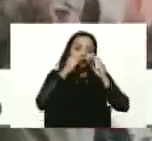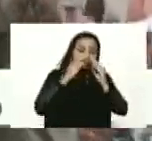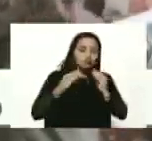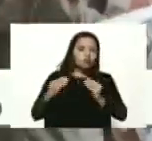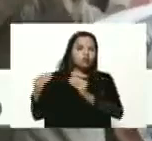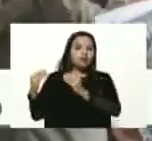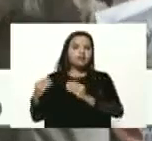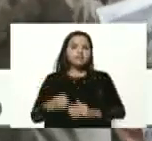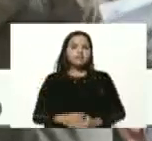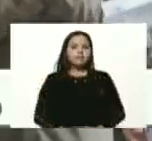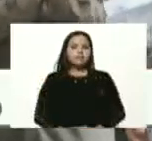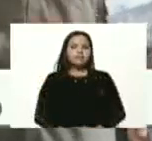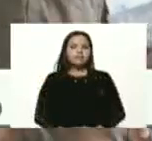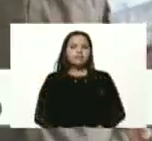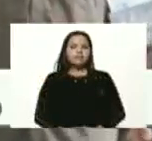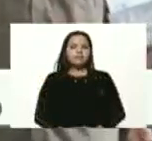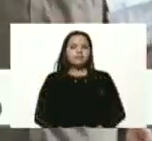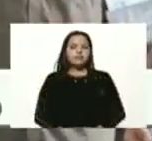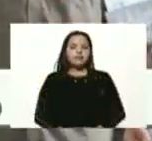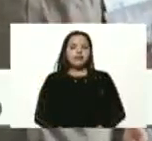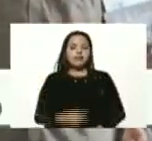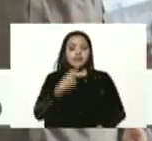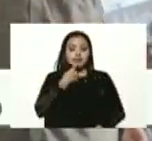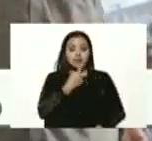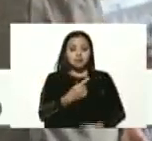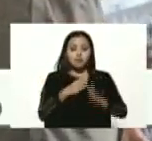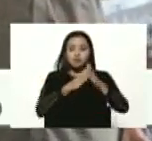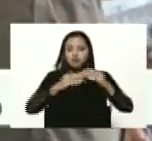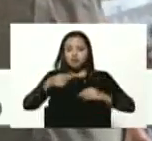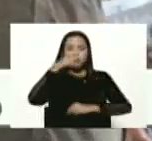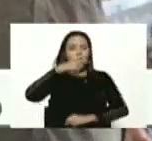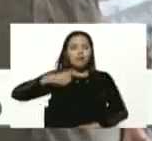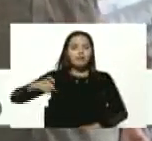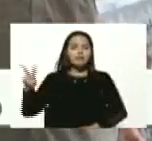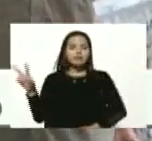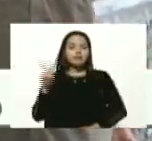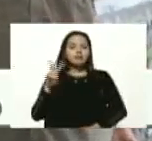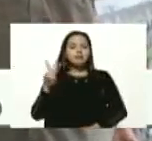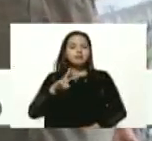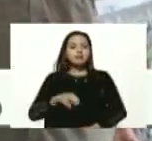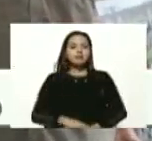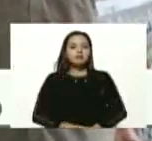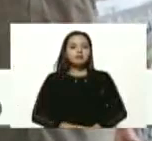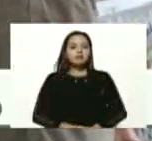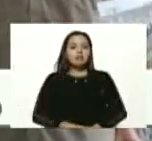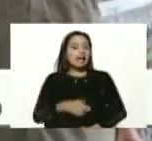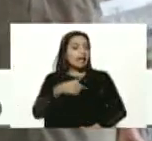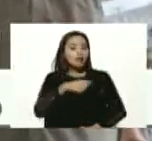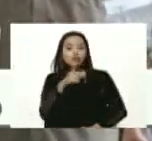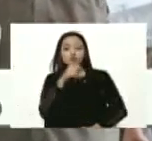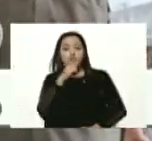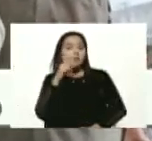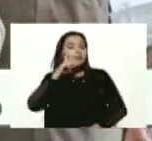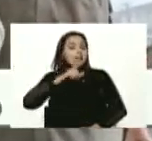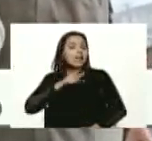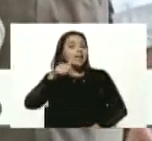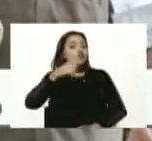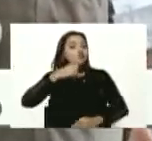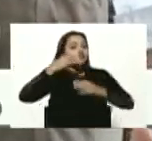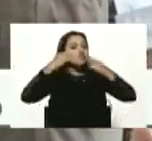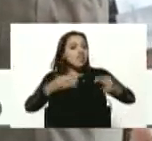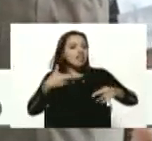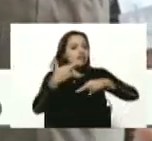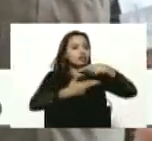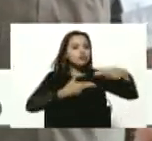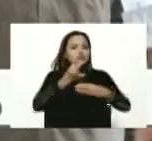el tapaboca para decirle a todo el pueblo venezolano que no es mentira, que en la revolución sí se